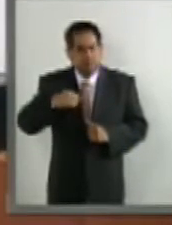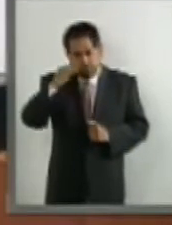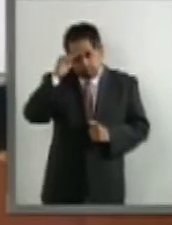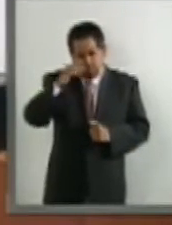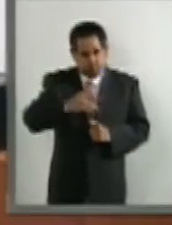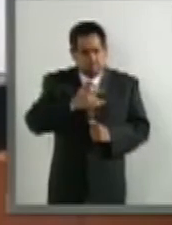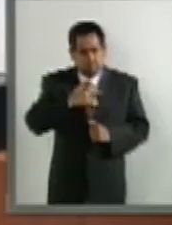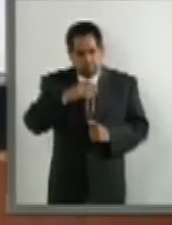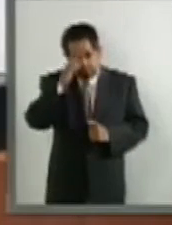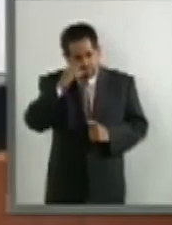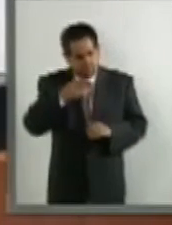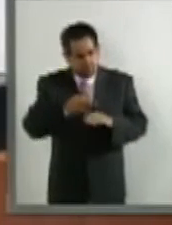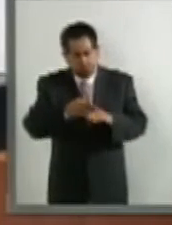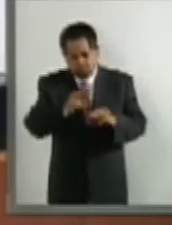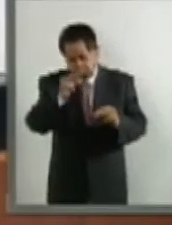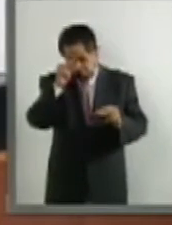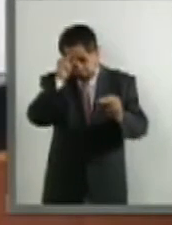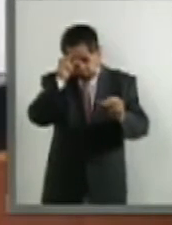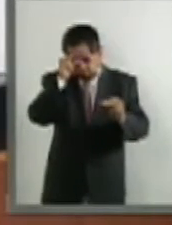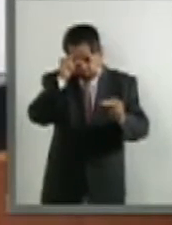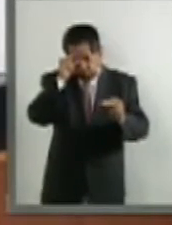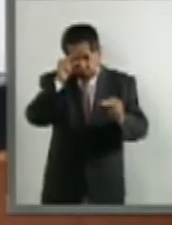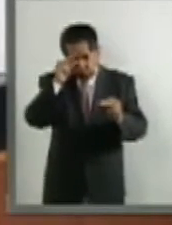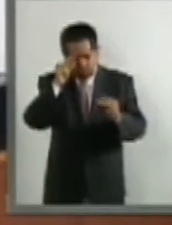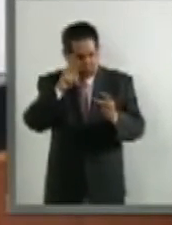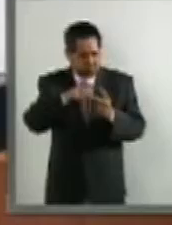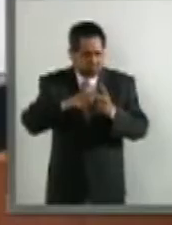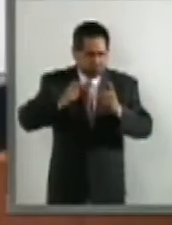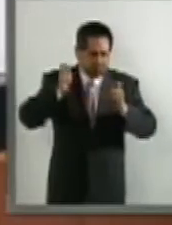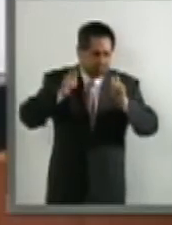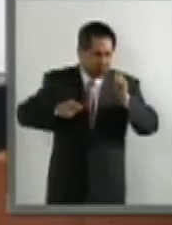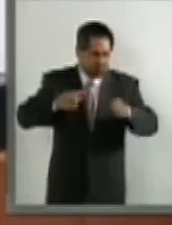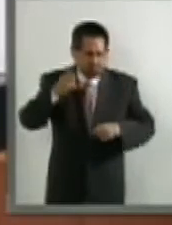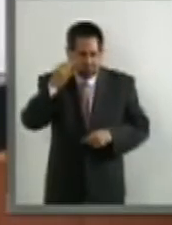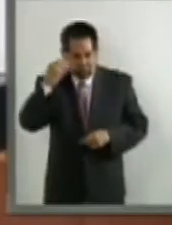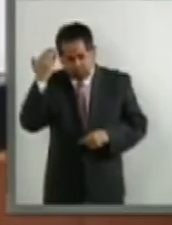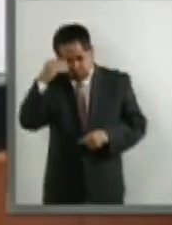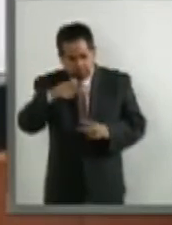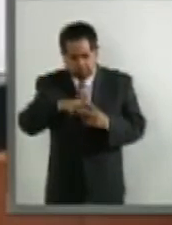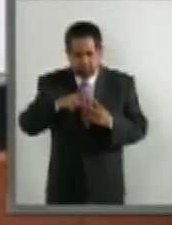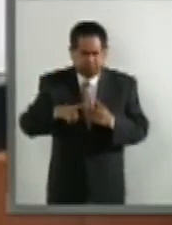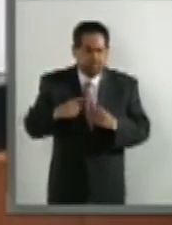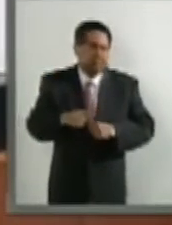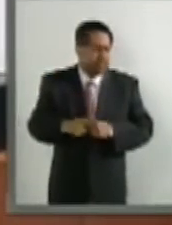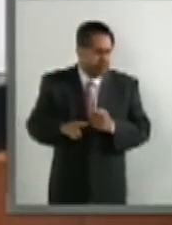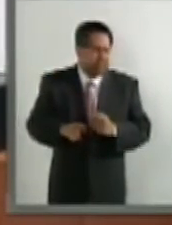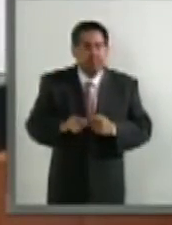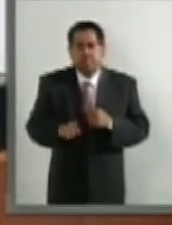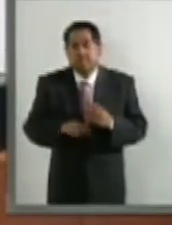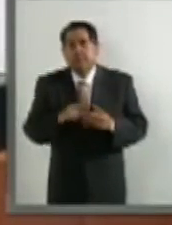una mujer lista e inteligente, que son dos cosas distintas. En segundo,